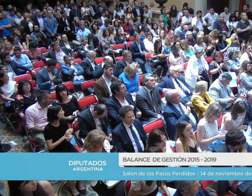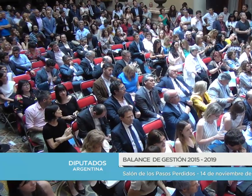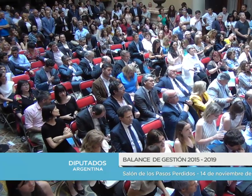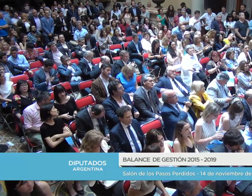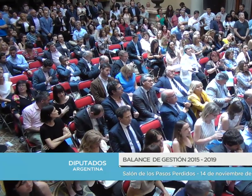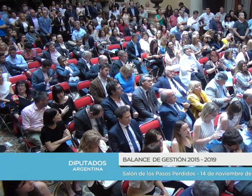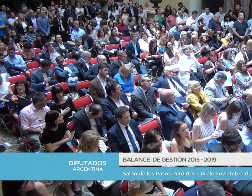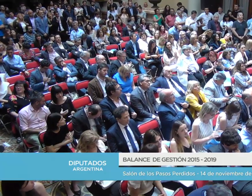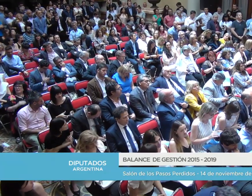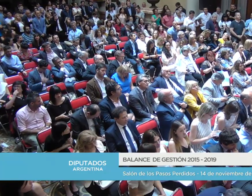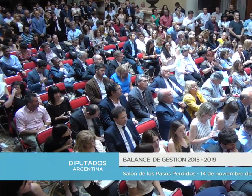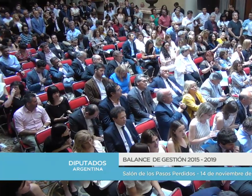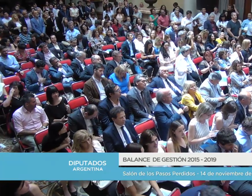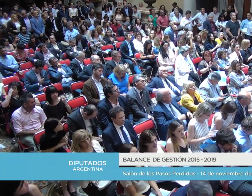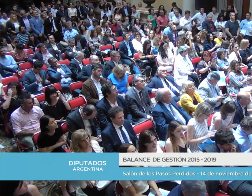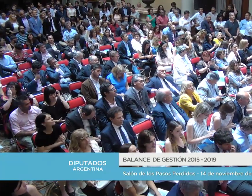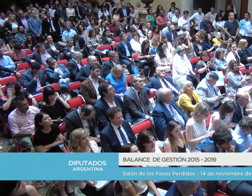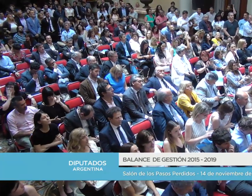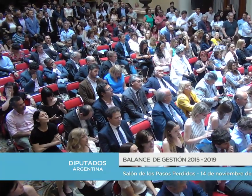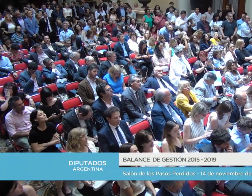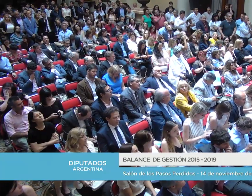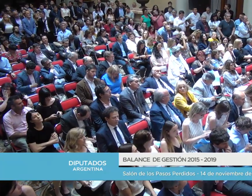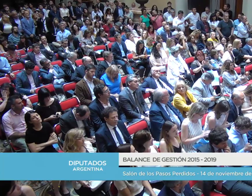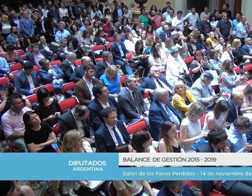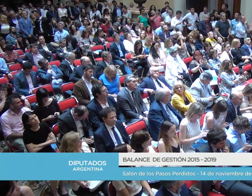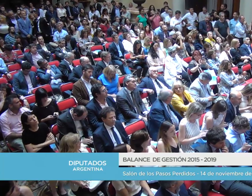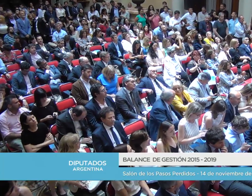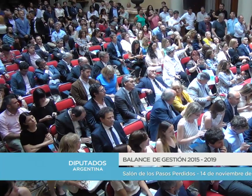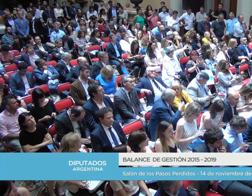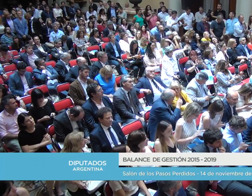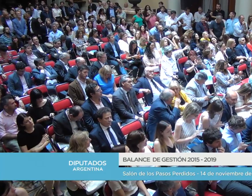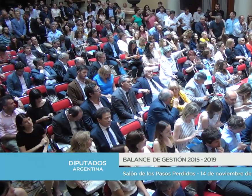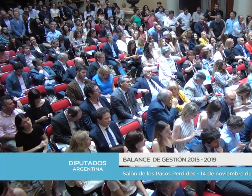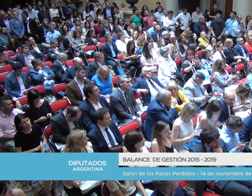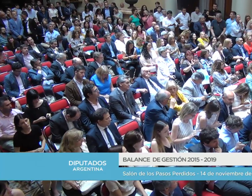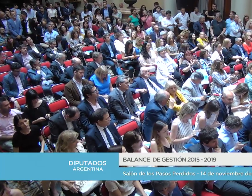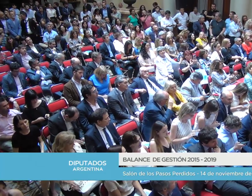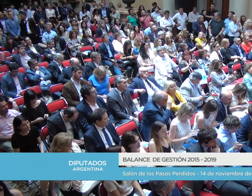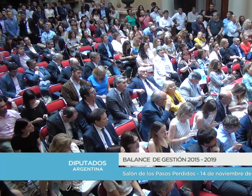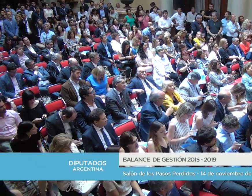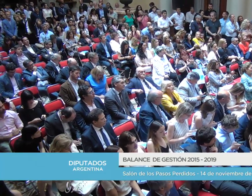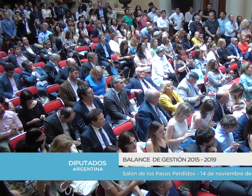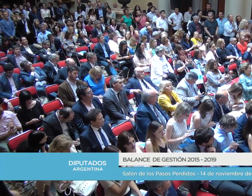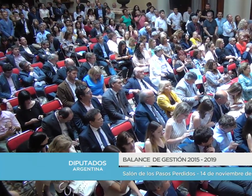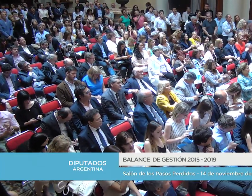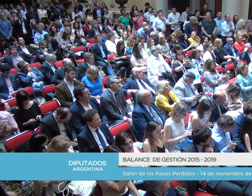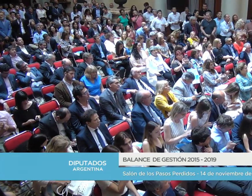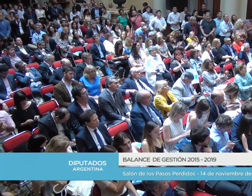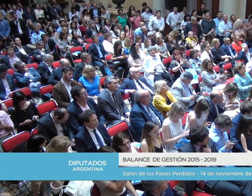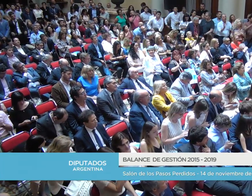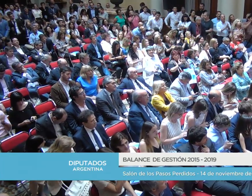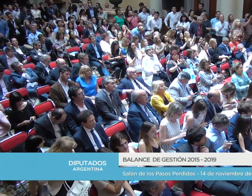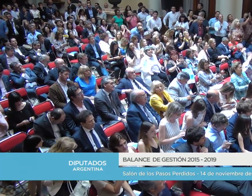Agradecemos las palabras del señor Claudio Brito, secretario general de ATE. Y ahora escuchamos al señor Norberto Di